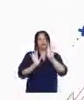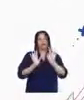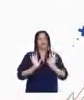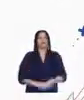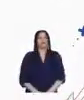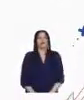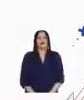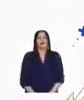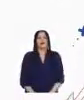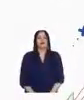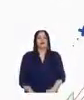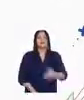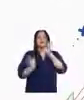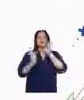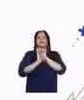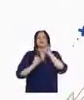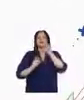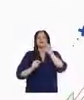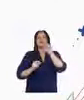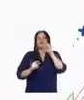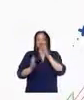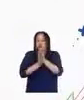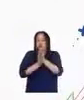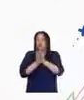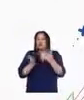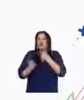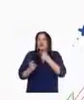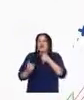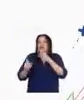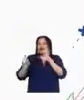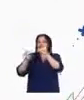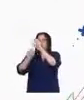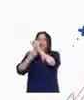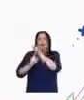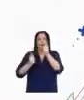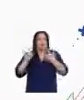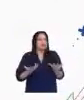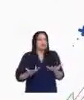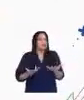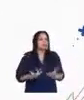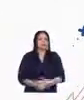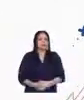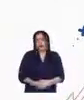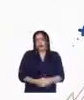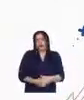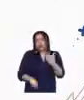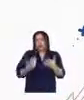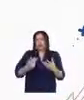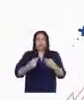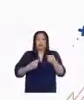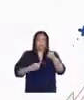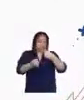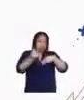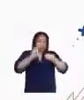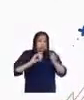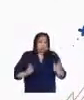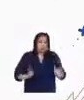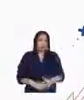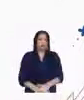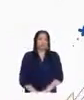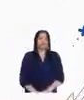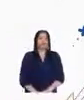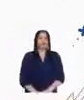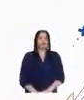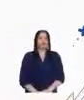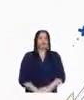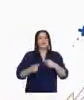a ver. Si fueras un conquistador, tu profesión se alinearía con los negocios, ¿verdad? Pero